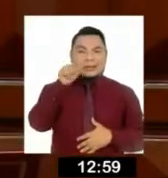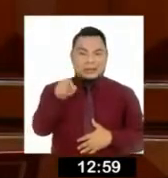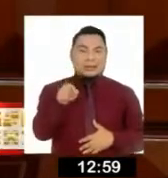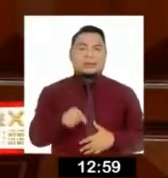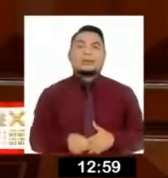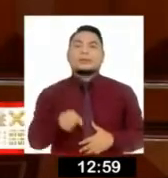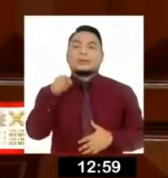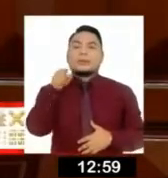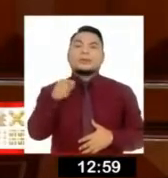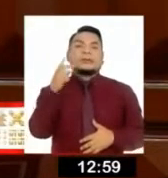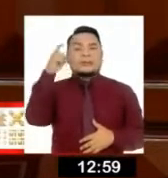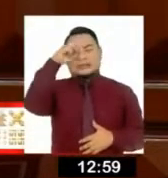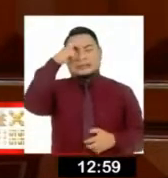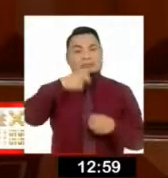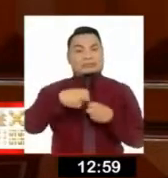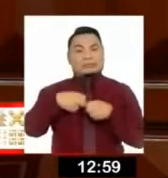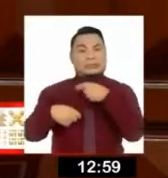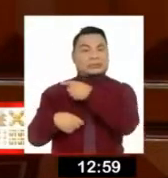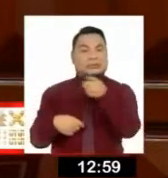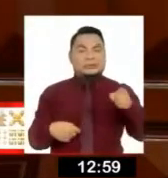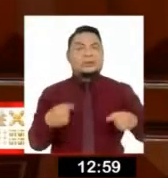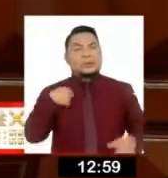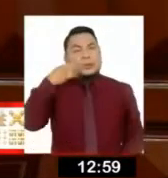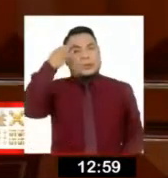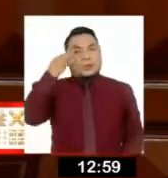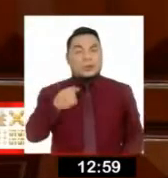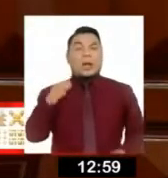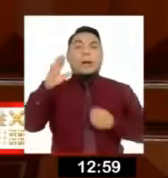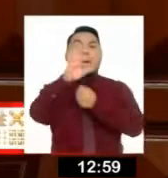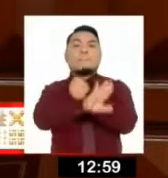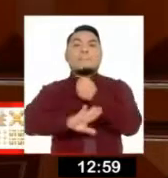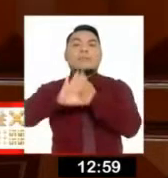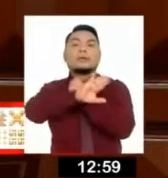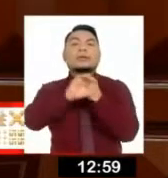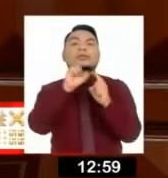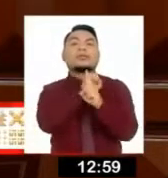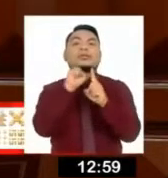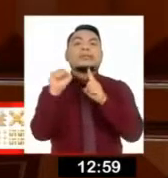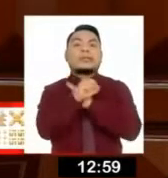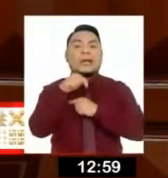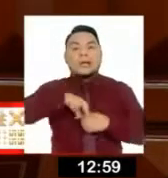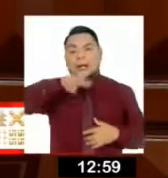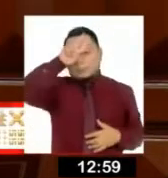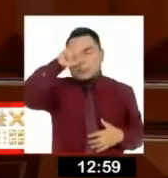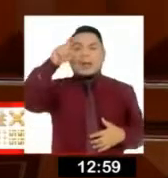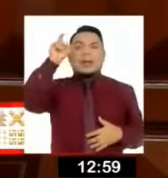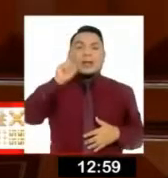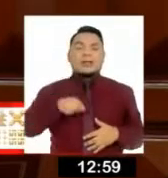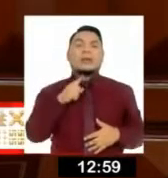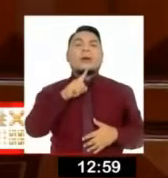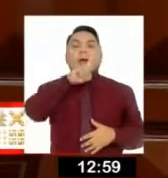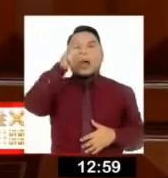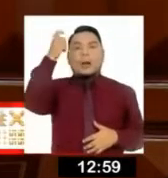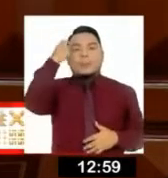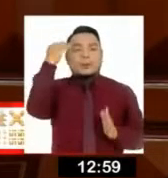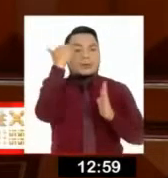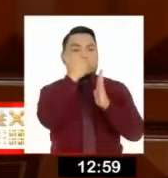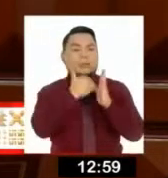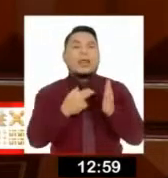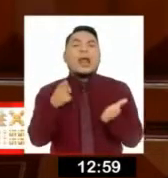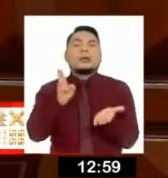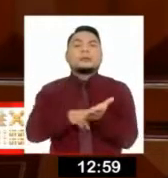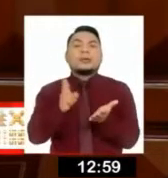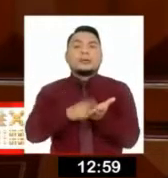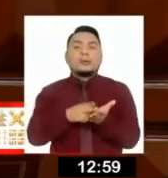anteriormente, están en crisis. Consideramos que la protección social en el Perú debe pasar por las políticas de